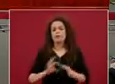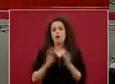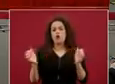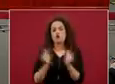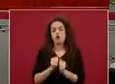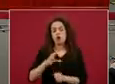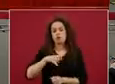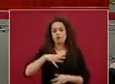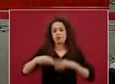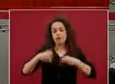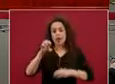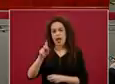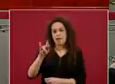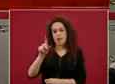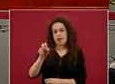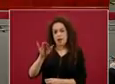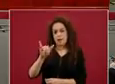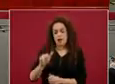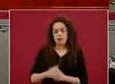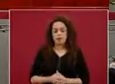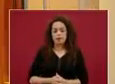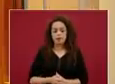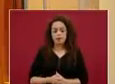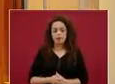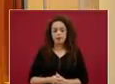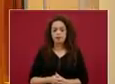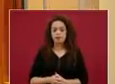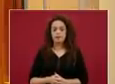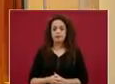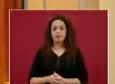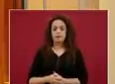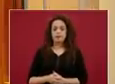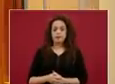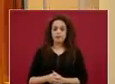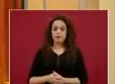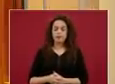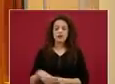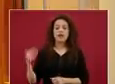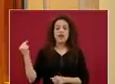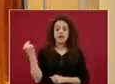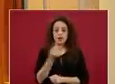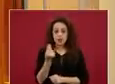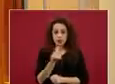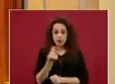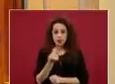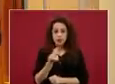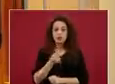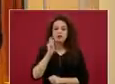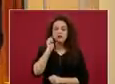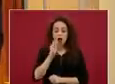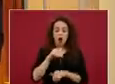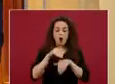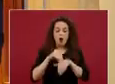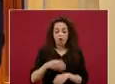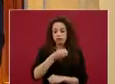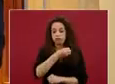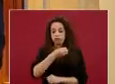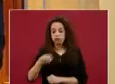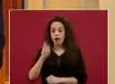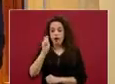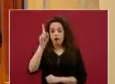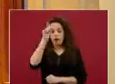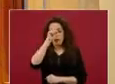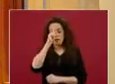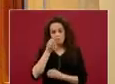epidemiológica. Hay que colaborar y seguir las indicaciones de las autoridades locales. La